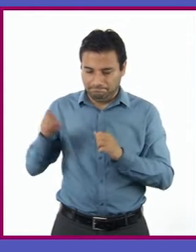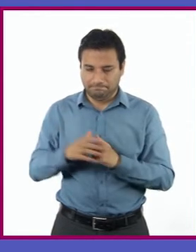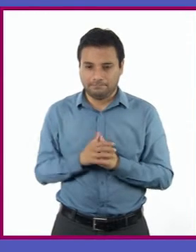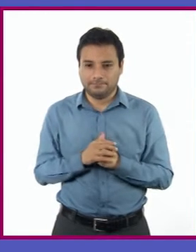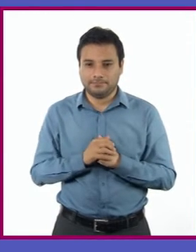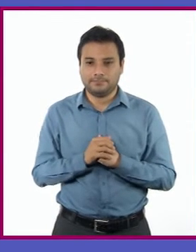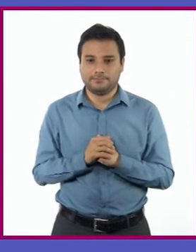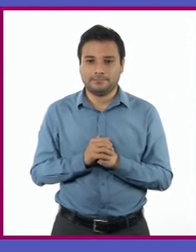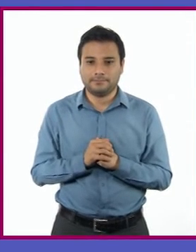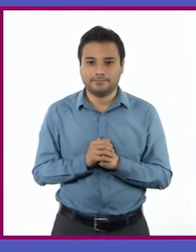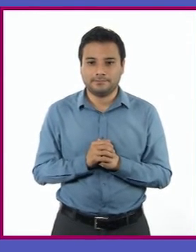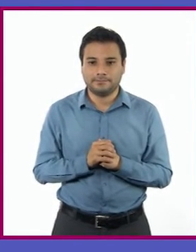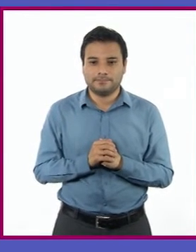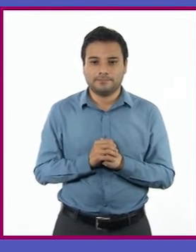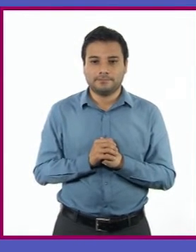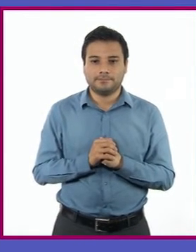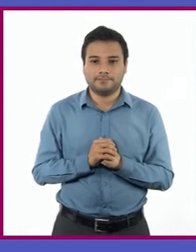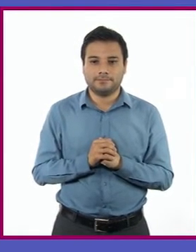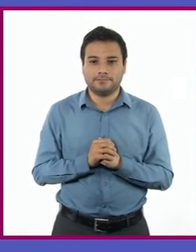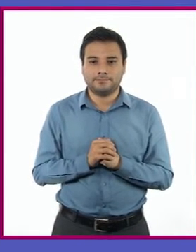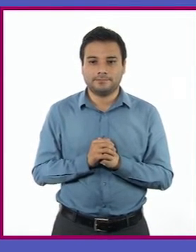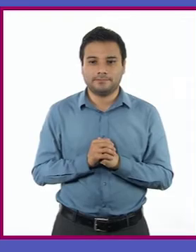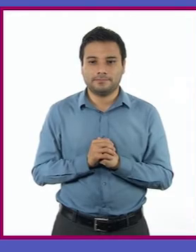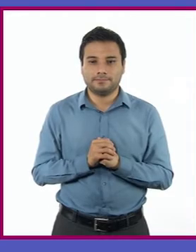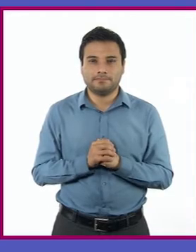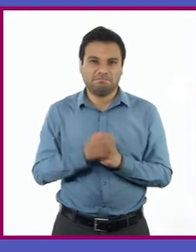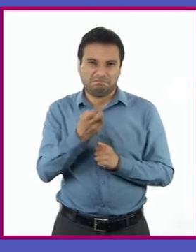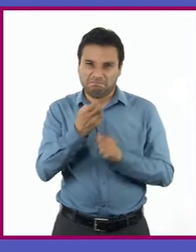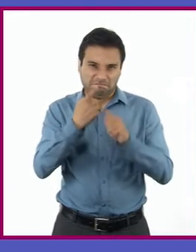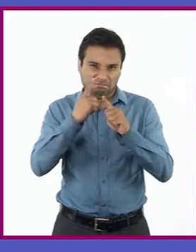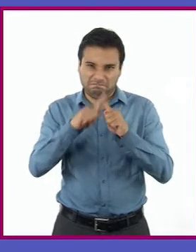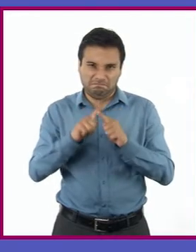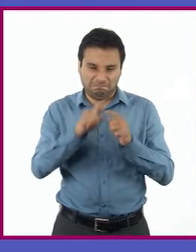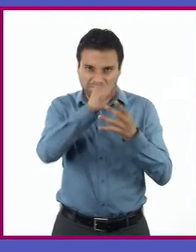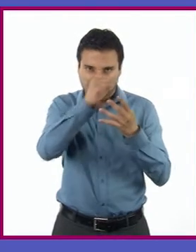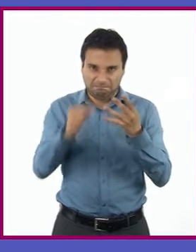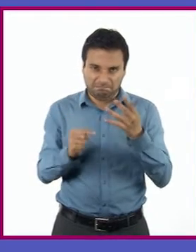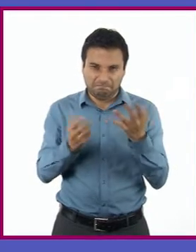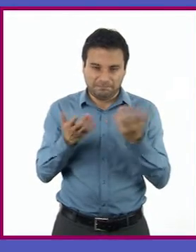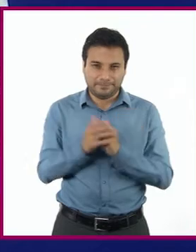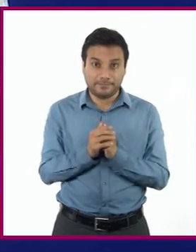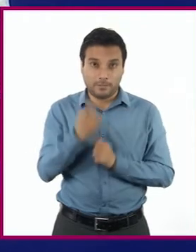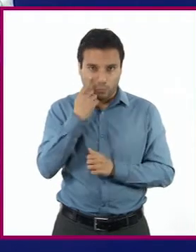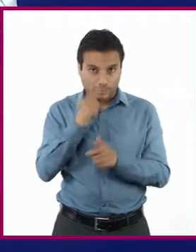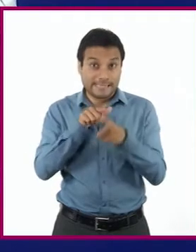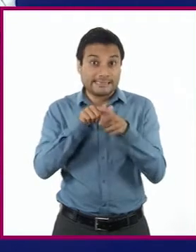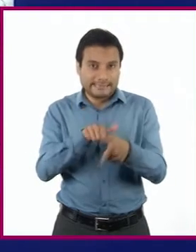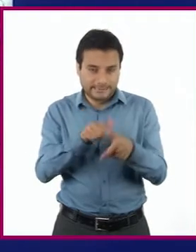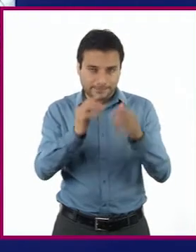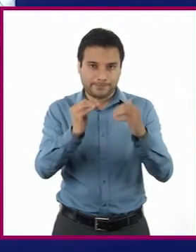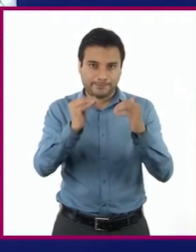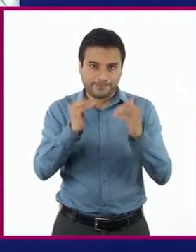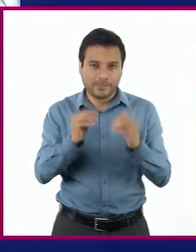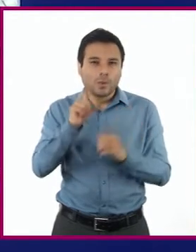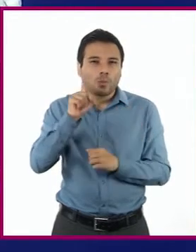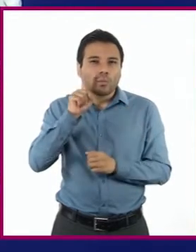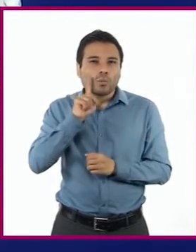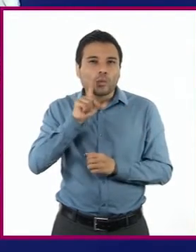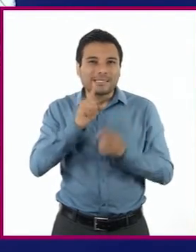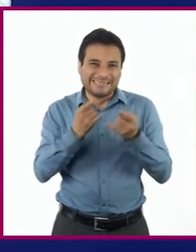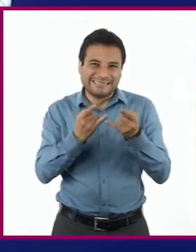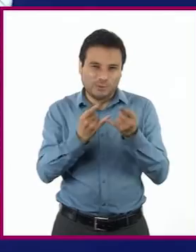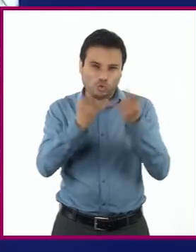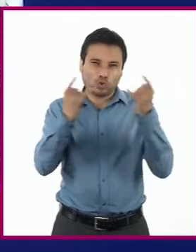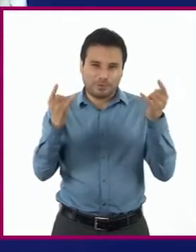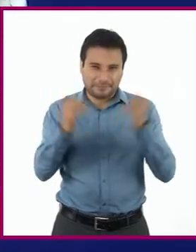en fin, al fin y al cabo, en definitiva, etc. Prosigamos con la autobiografía de la ganadora del Nobel de la